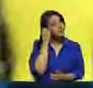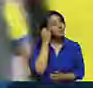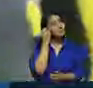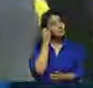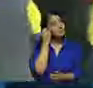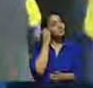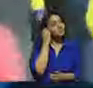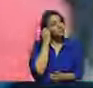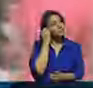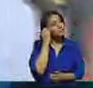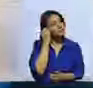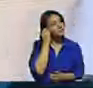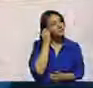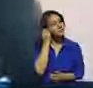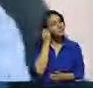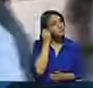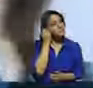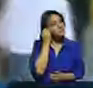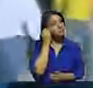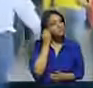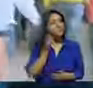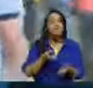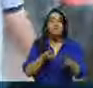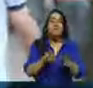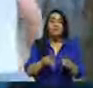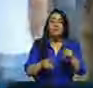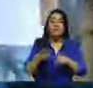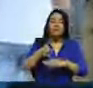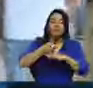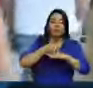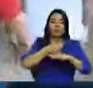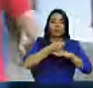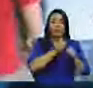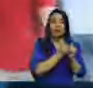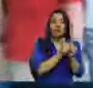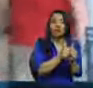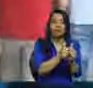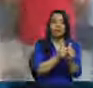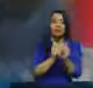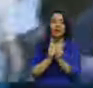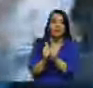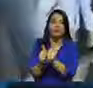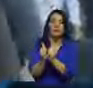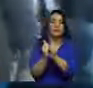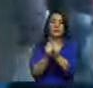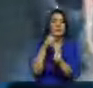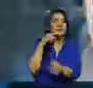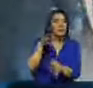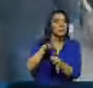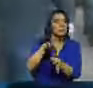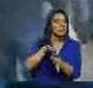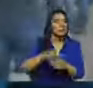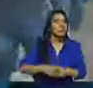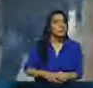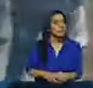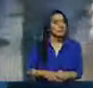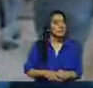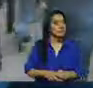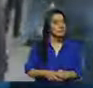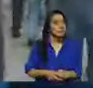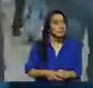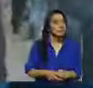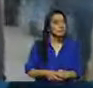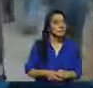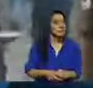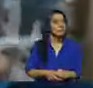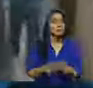tiene programado estar con algunas autoridades del Acuerdo Nacional por el Cambio. Pues como hemos podido